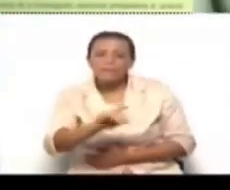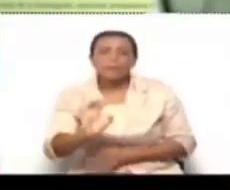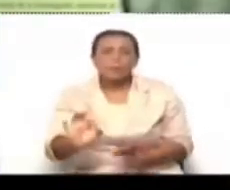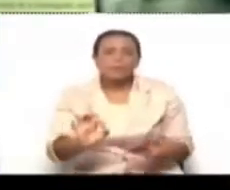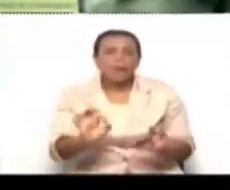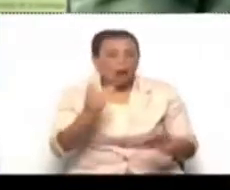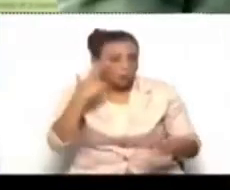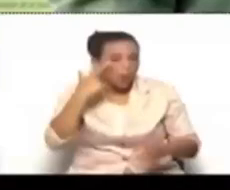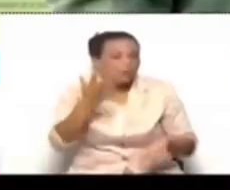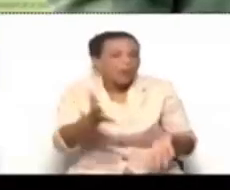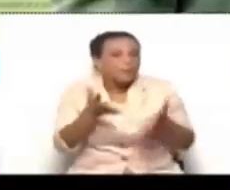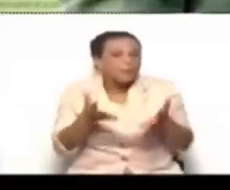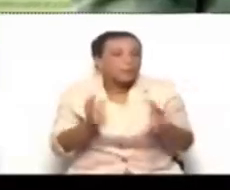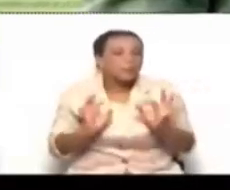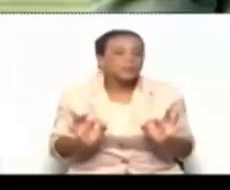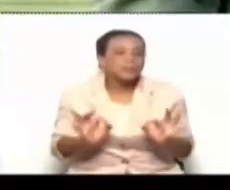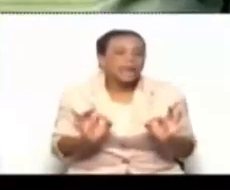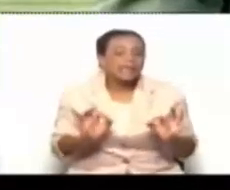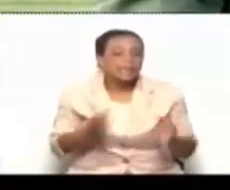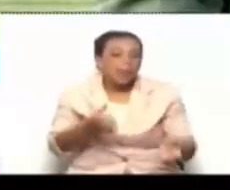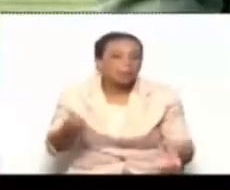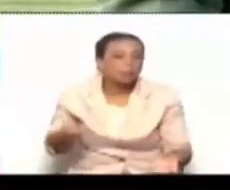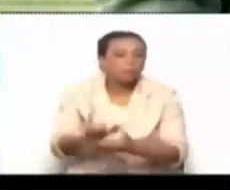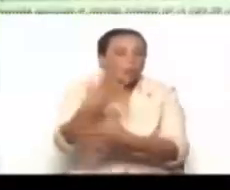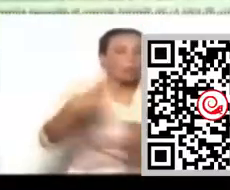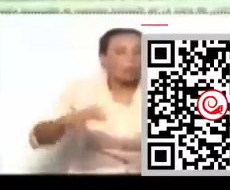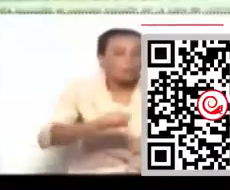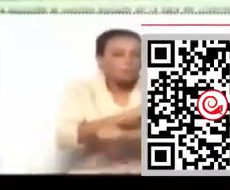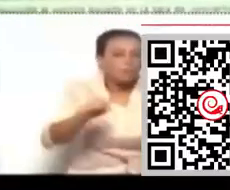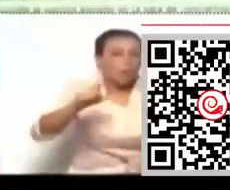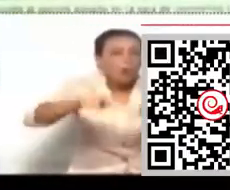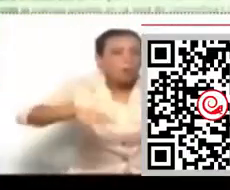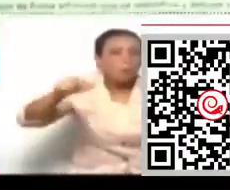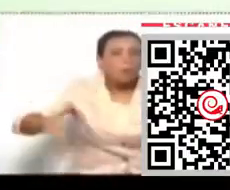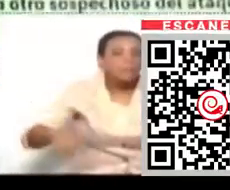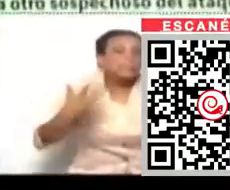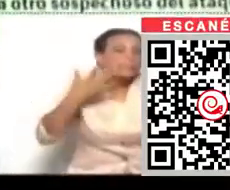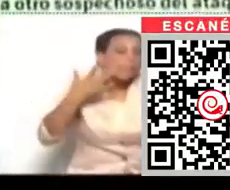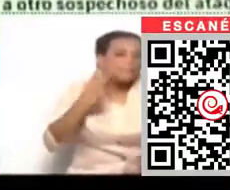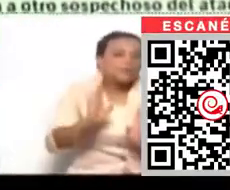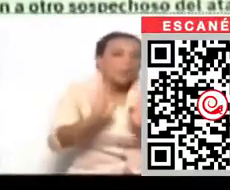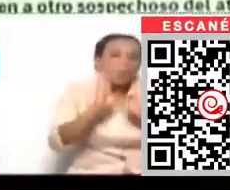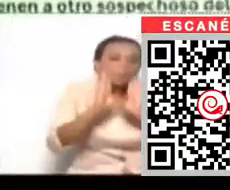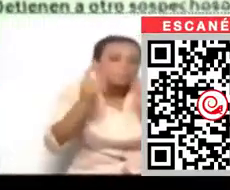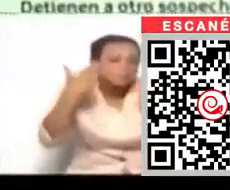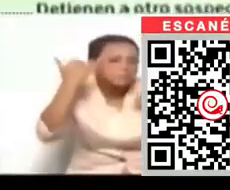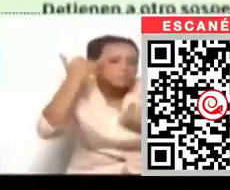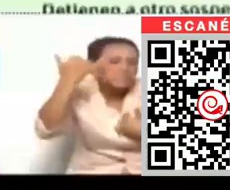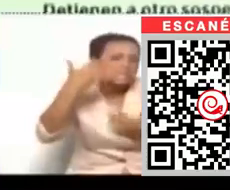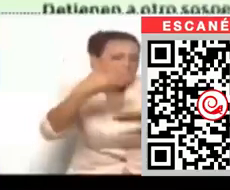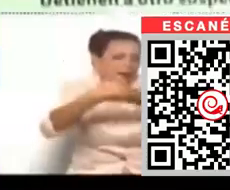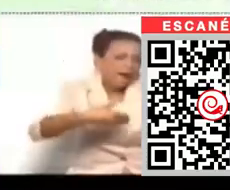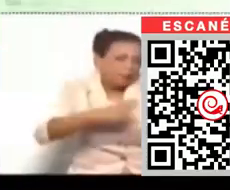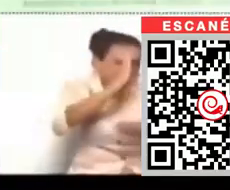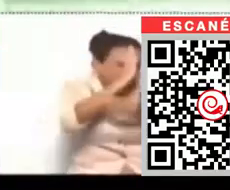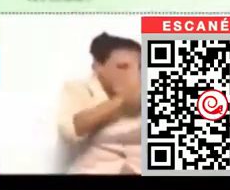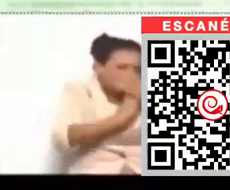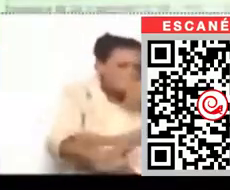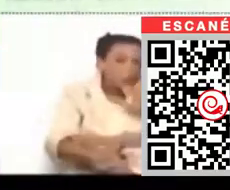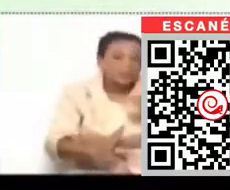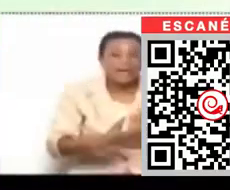obtenido ventaja del atentado terrorista. Y si me permite un comentario, está la fuente es